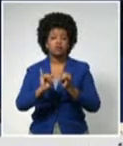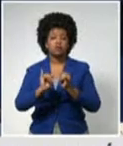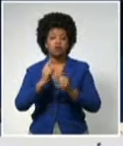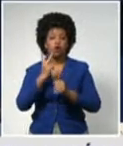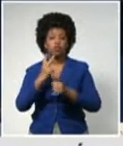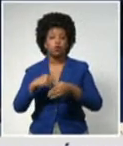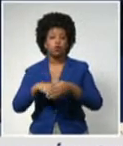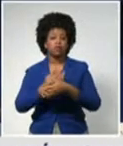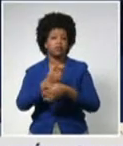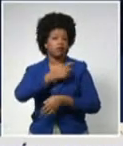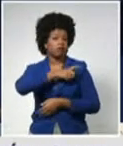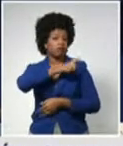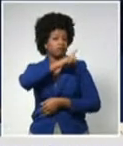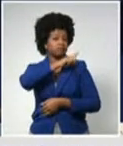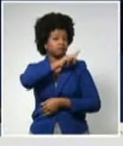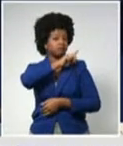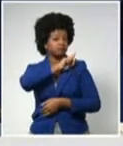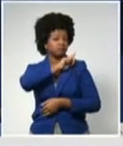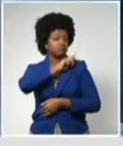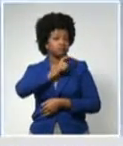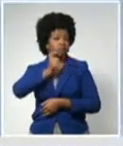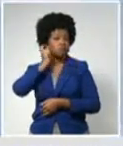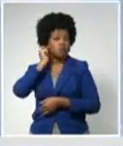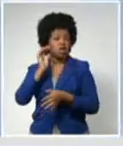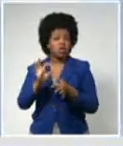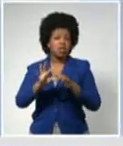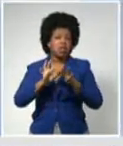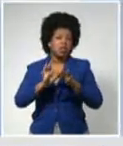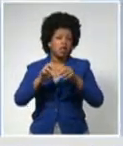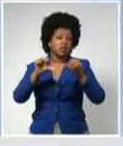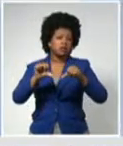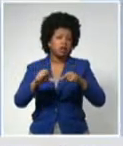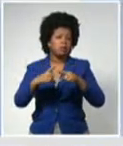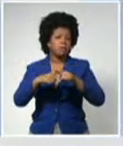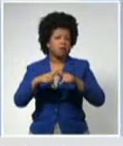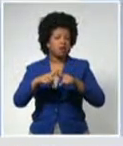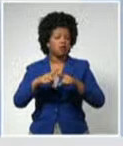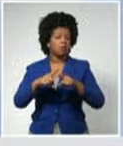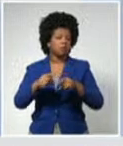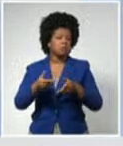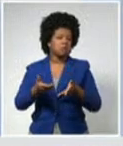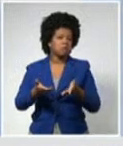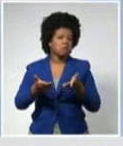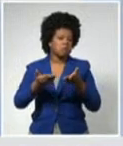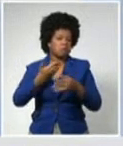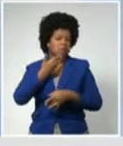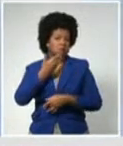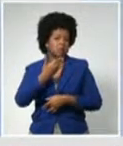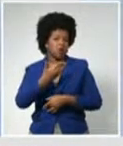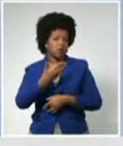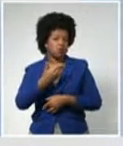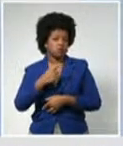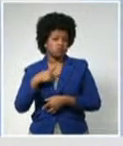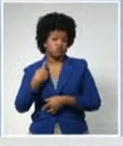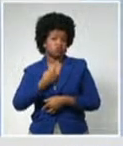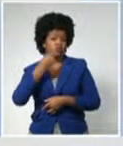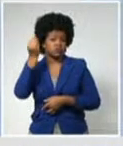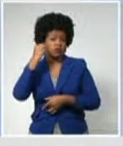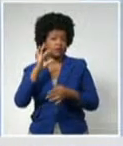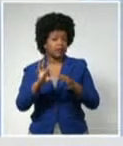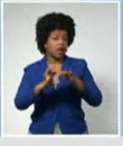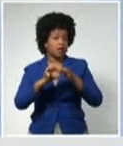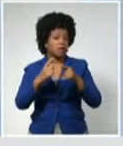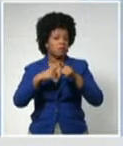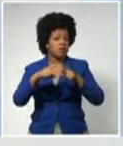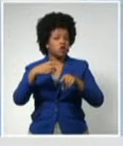ayer se reporta como una crítica estable, que sin dejar de reconocer que está crítica, pero bueno, tiene